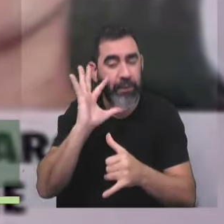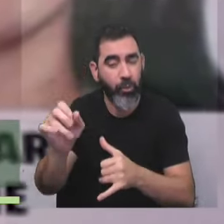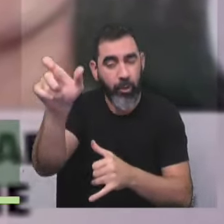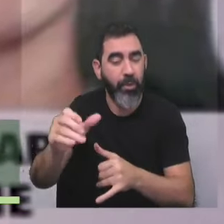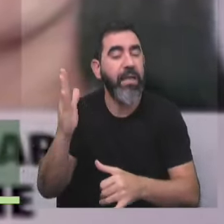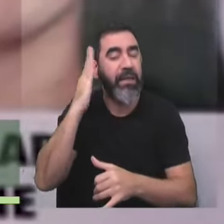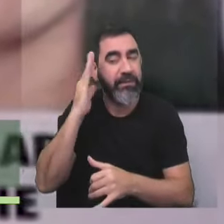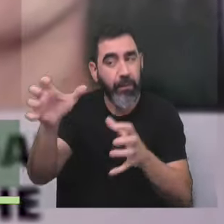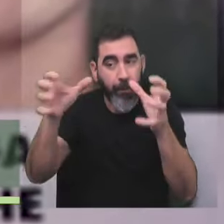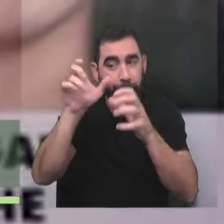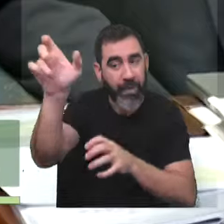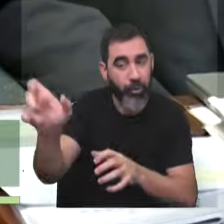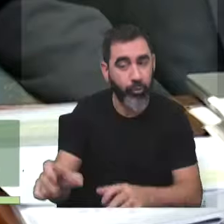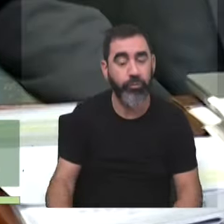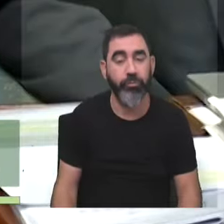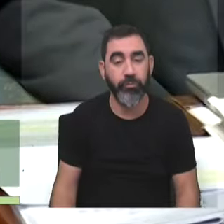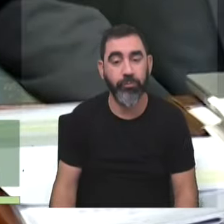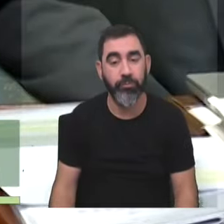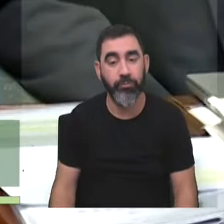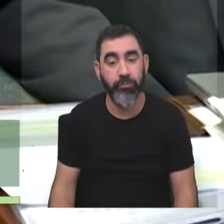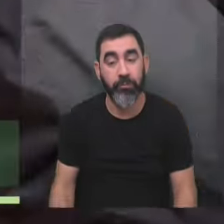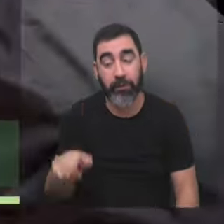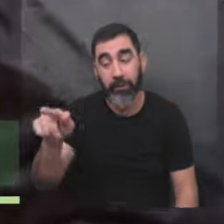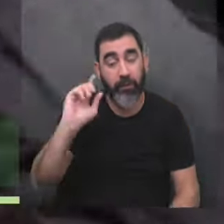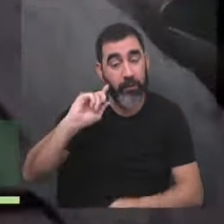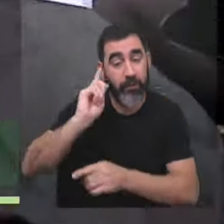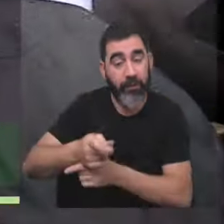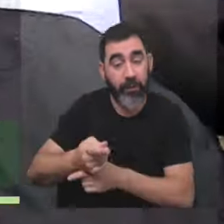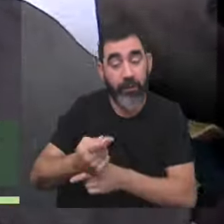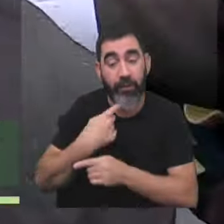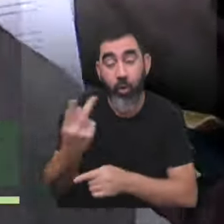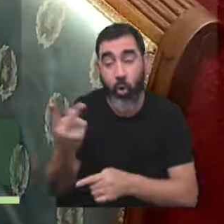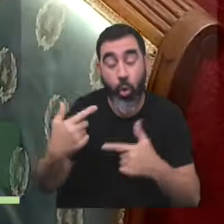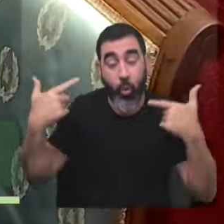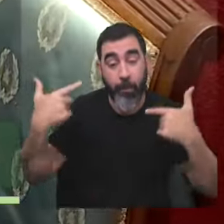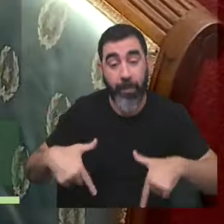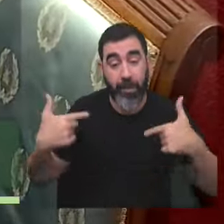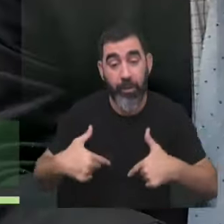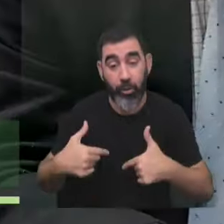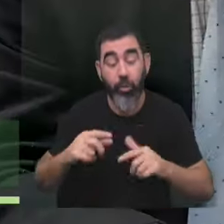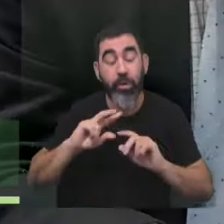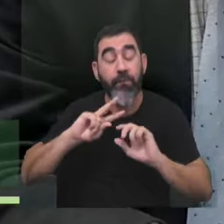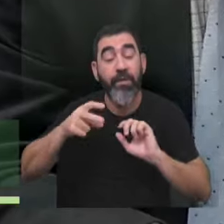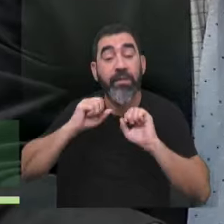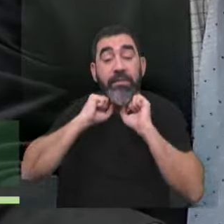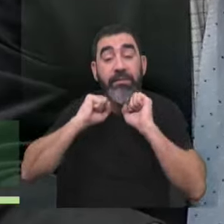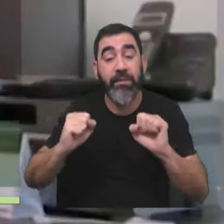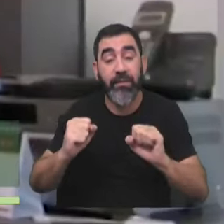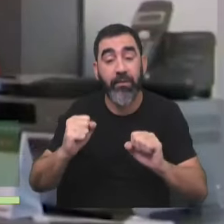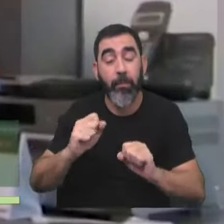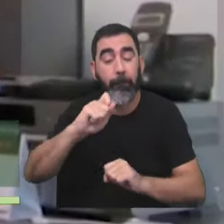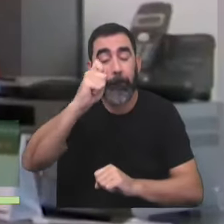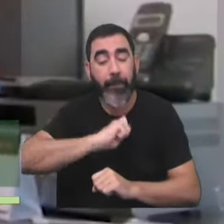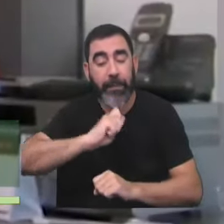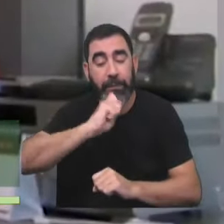sabían de la peligrosidad de marset si bien Machado en su dictamen señaló que los ministros de estado y sus respectivos subsecretarios faltaron a la